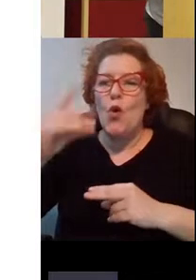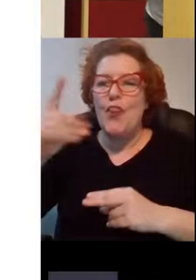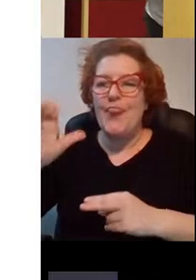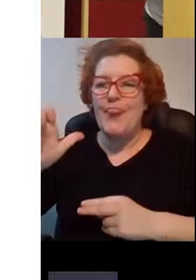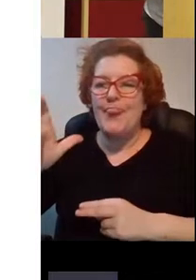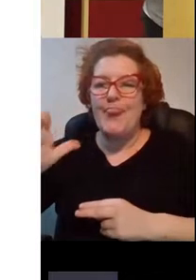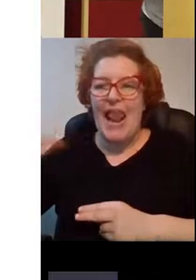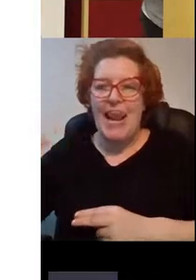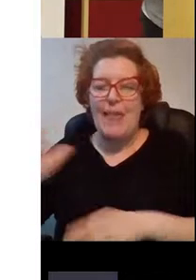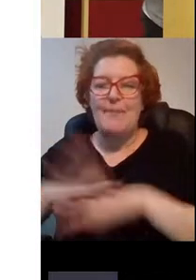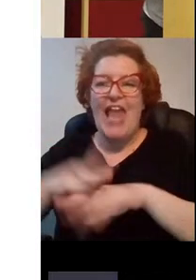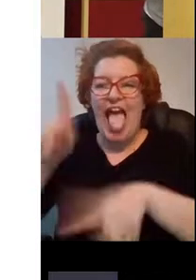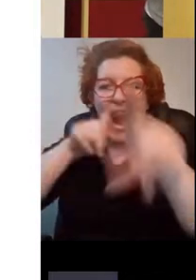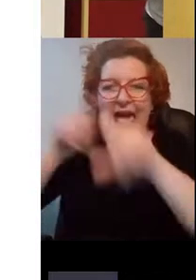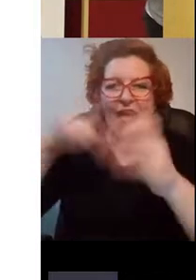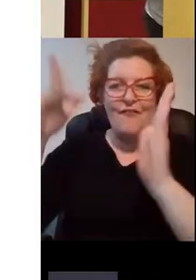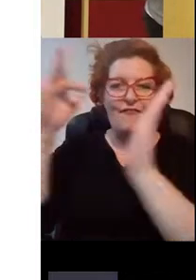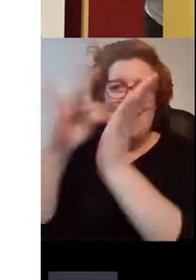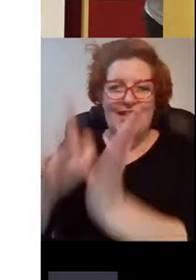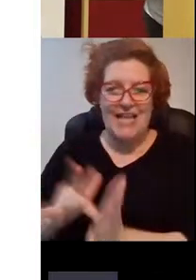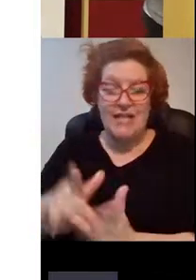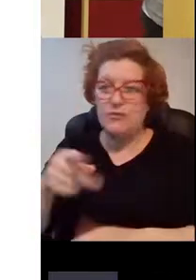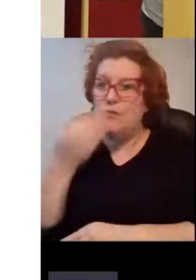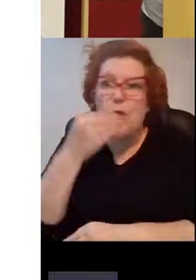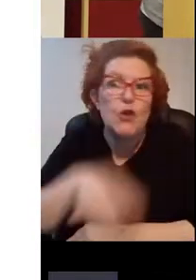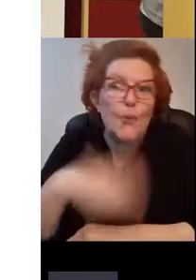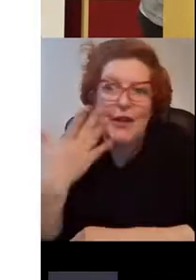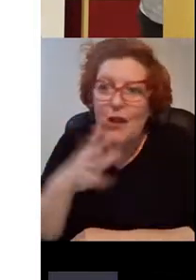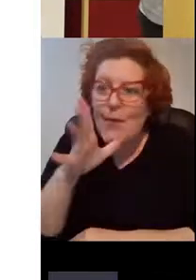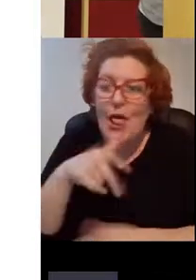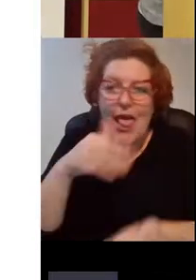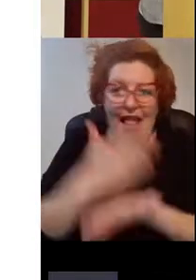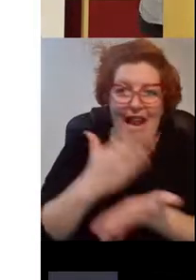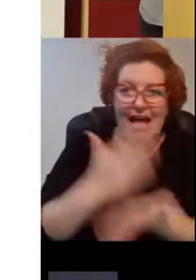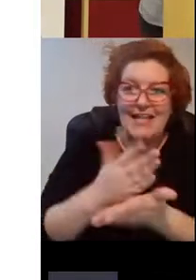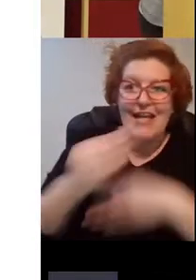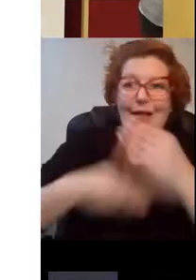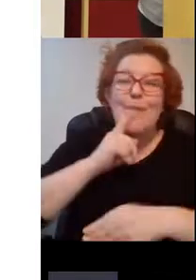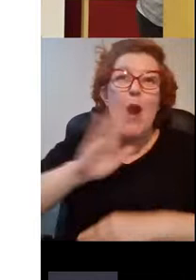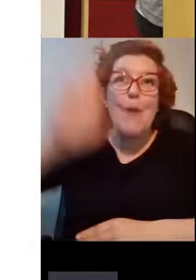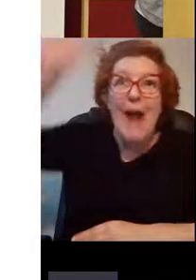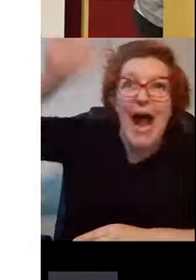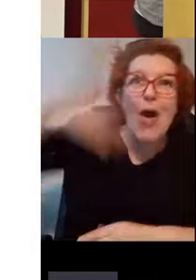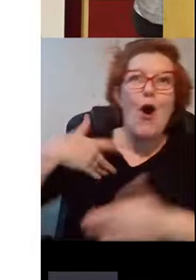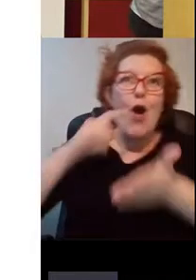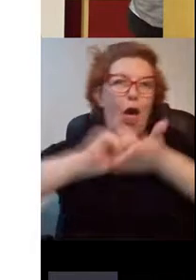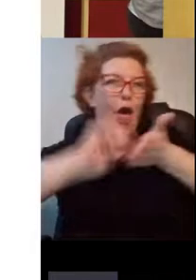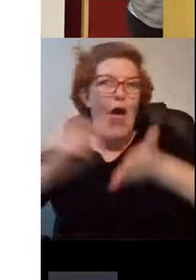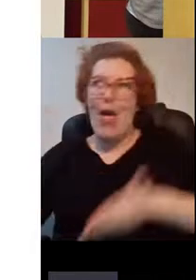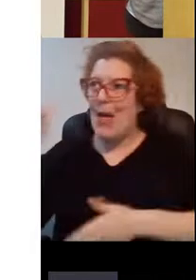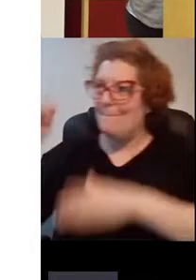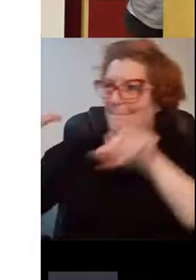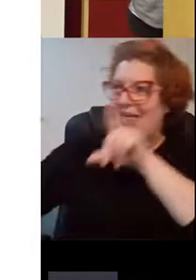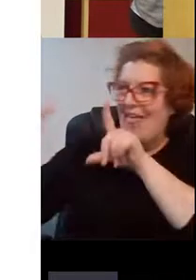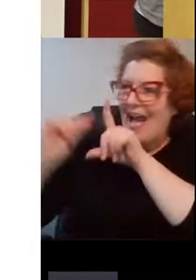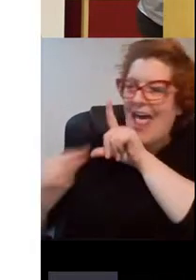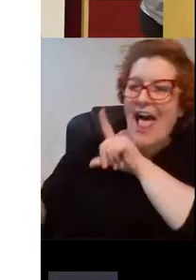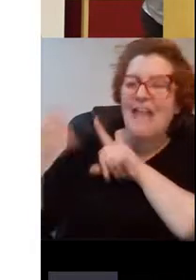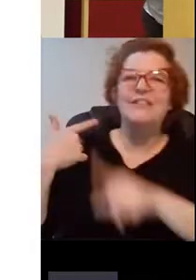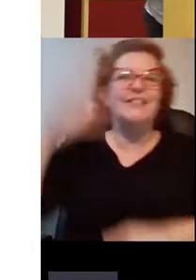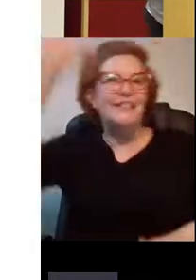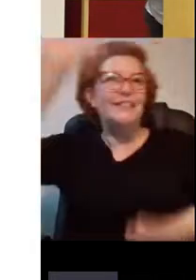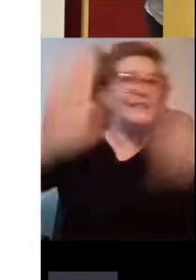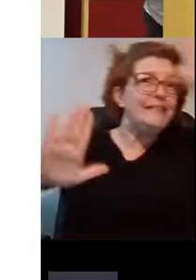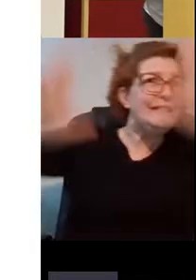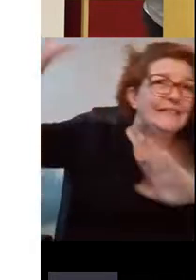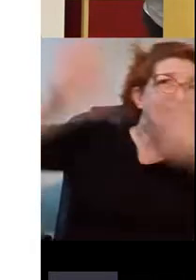las fechas de las exposiciones, que vino fenomenal, porque en clase levantamos la mano, escribimos en la pizarra, yo el día 15, yo el 13, yo no sé qué, pues